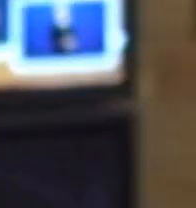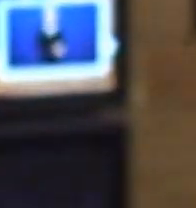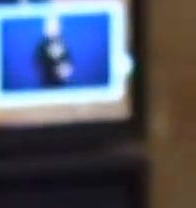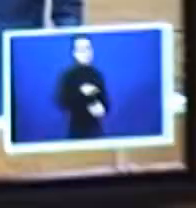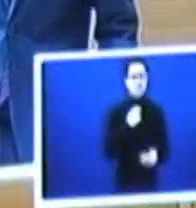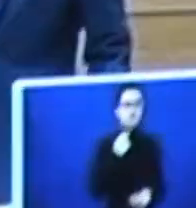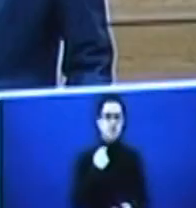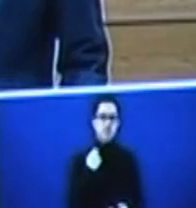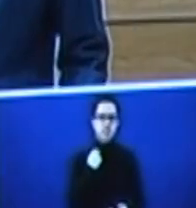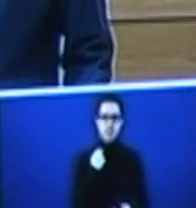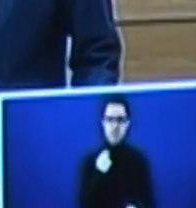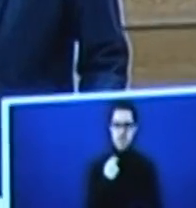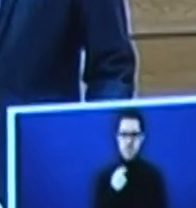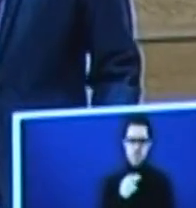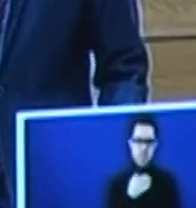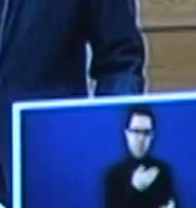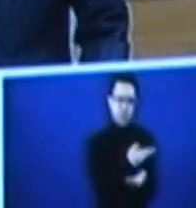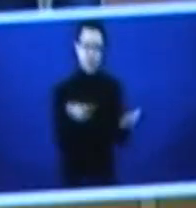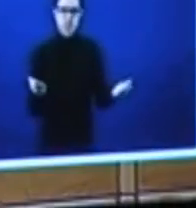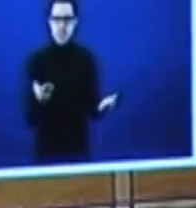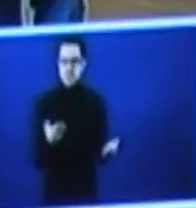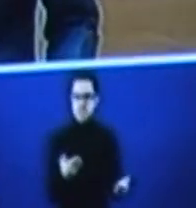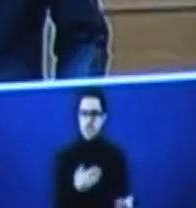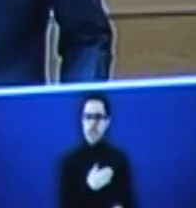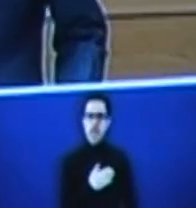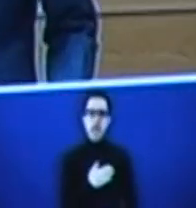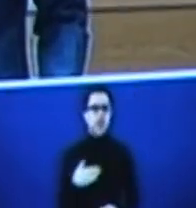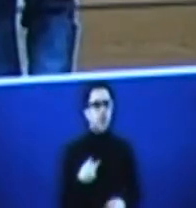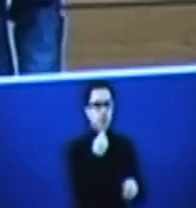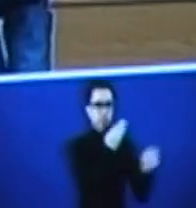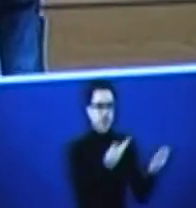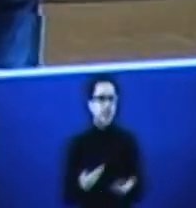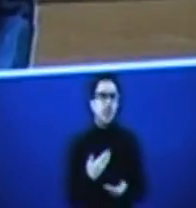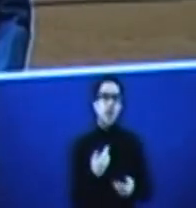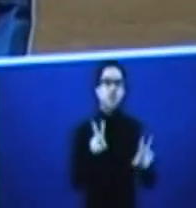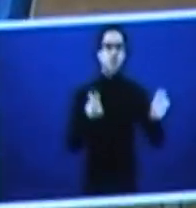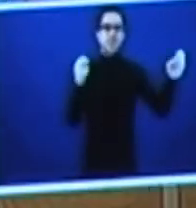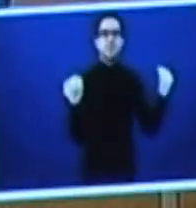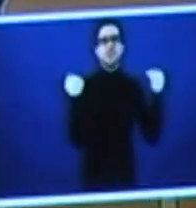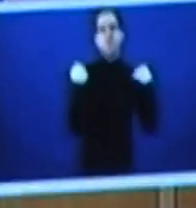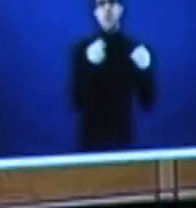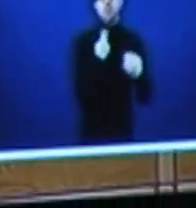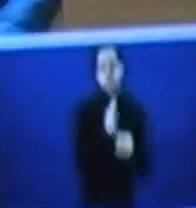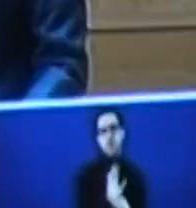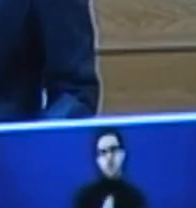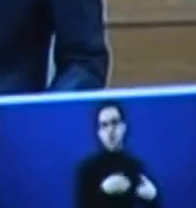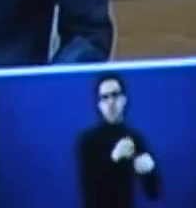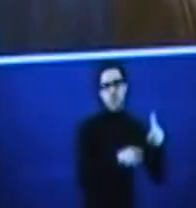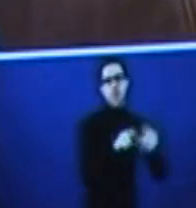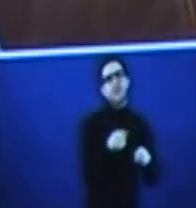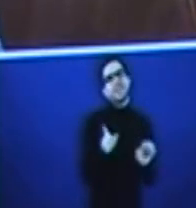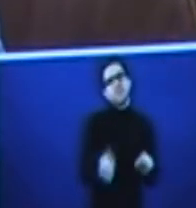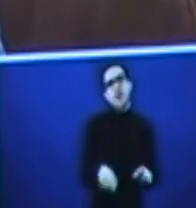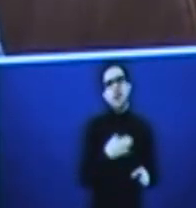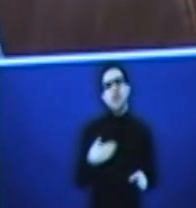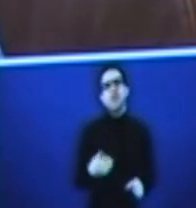Quero darlle a benvida ás novas responsabilidades de voceira do Bloque Nacionalista Galego. Se me permite, quixera agradecer de forma